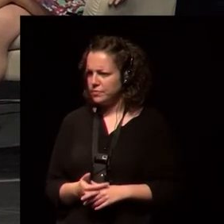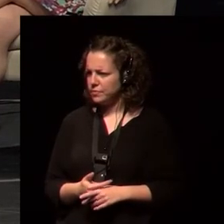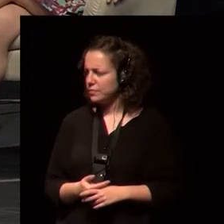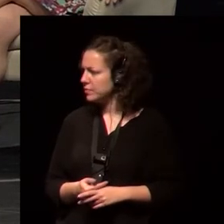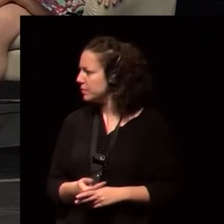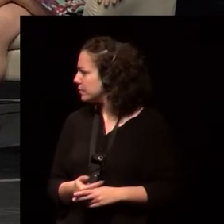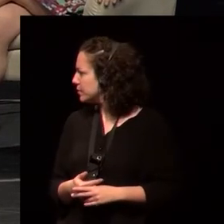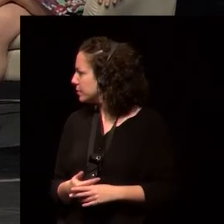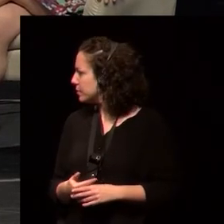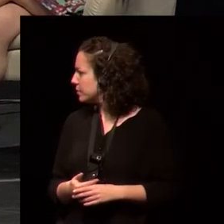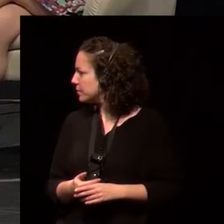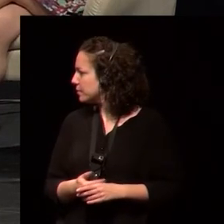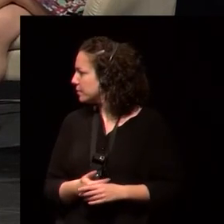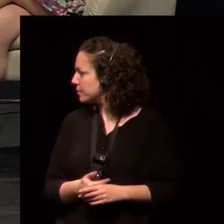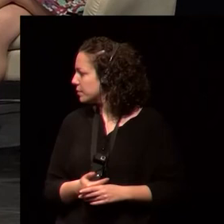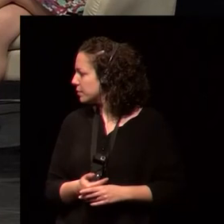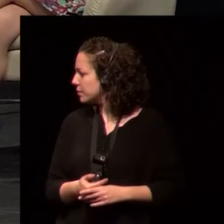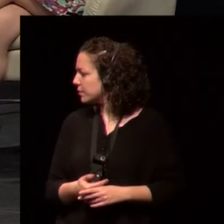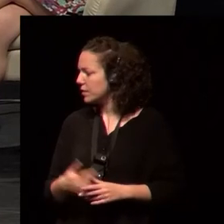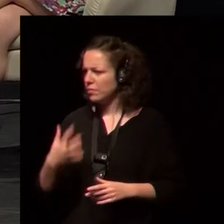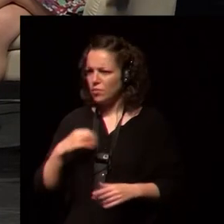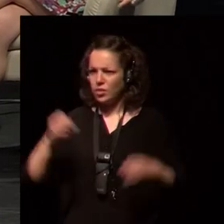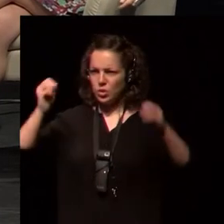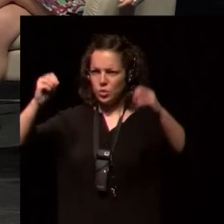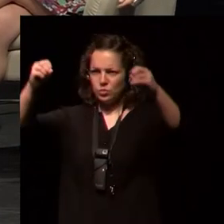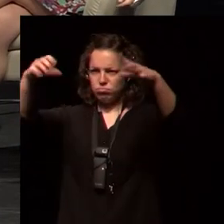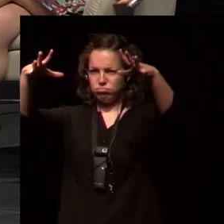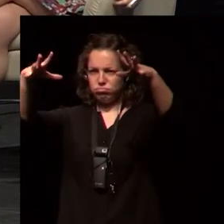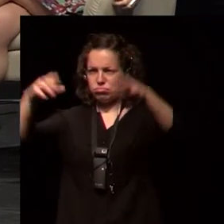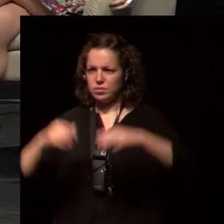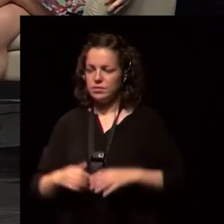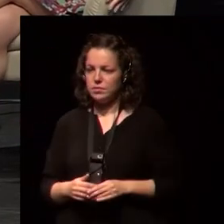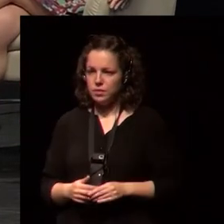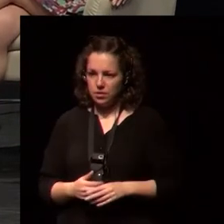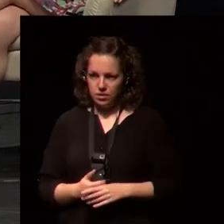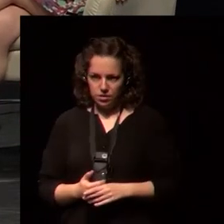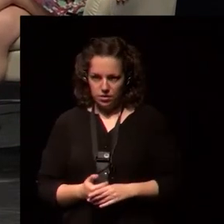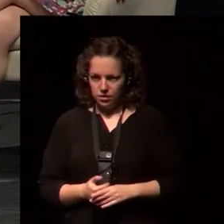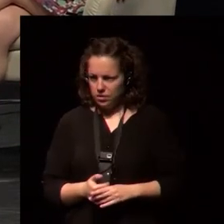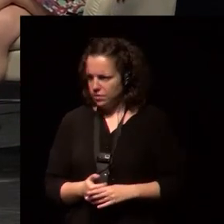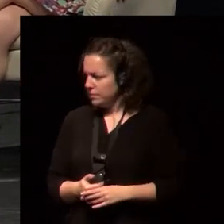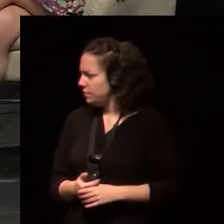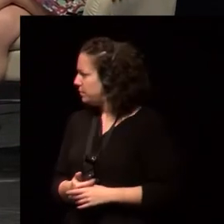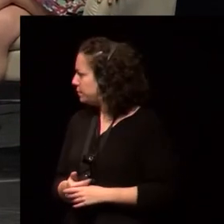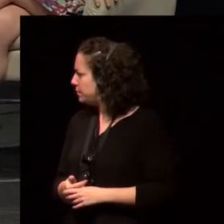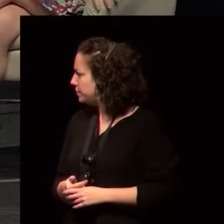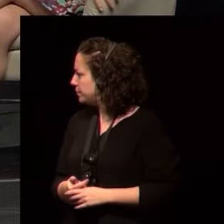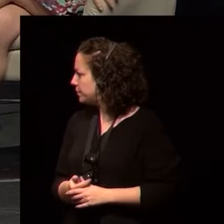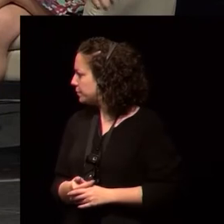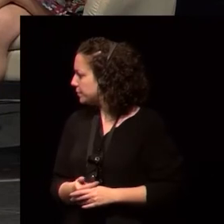Can we have some lights on the audience? Yeah, maybe more lights. Sí, podéis subir la luz, por favor. Gracias. Thank you. It's so nice to be able to see